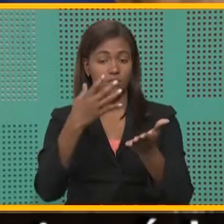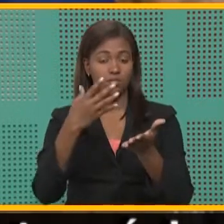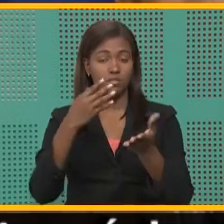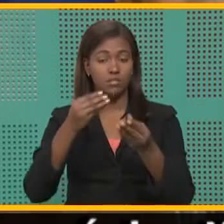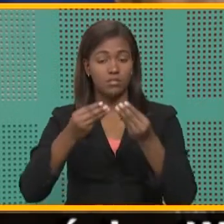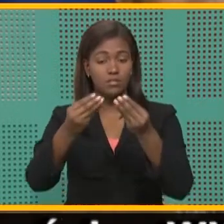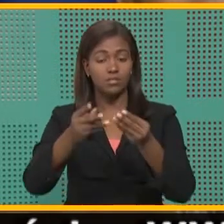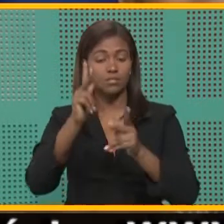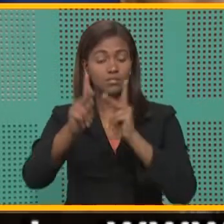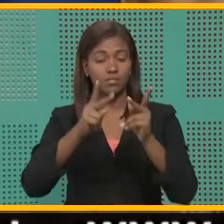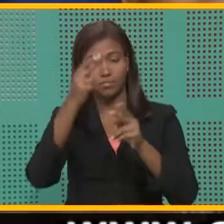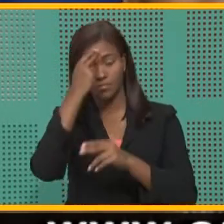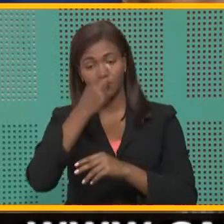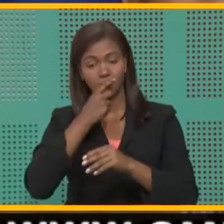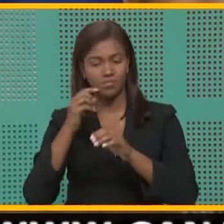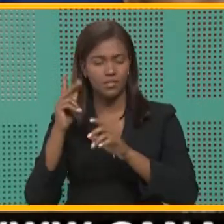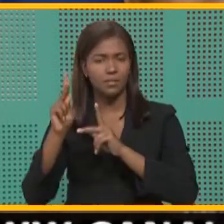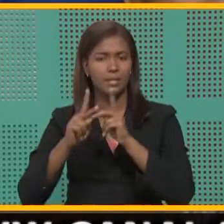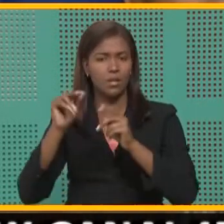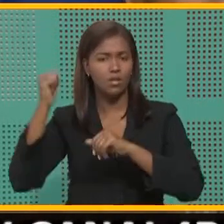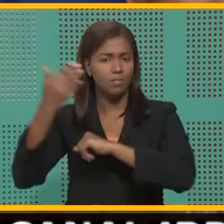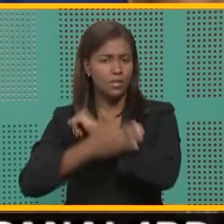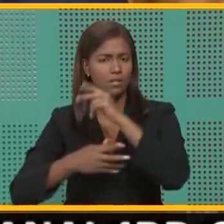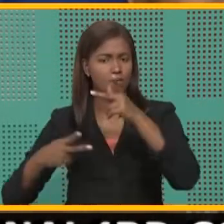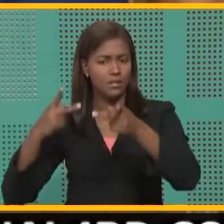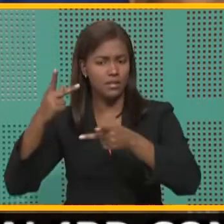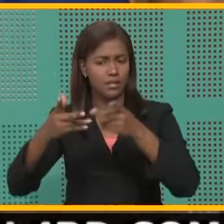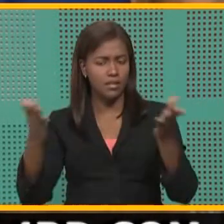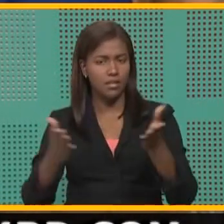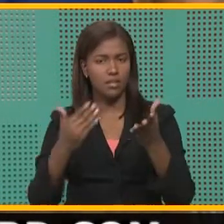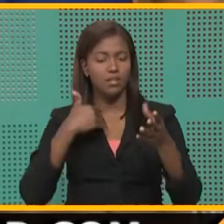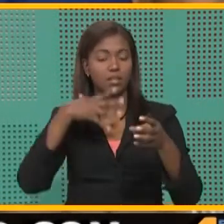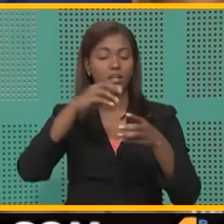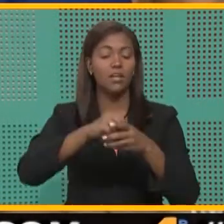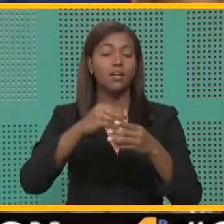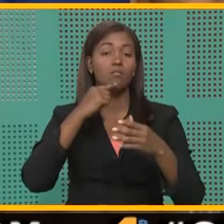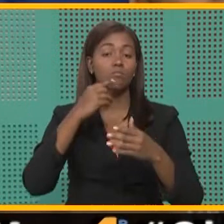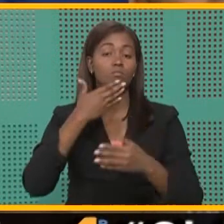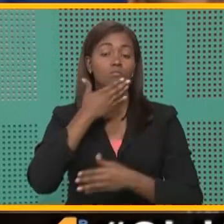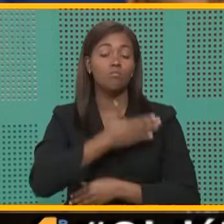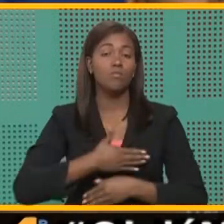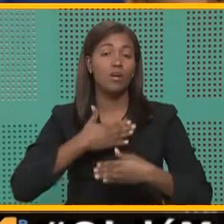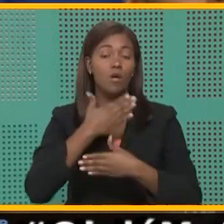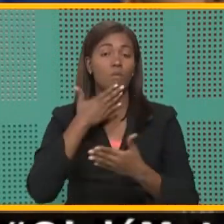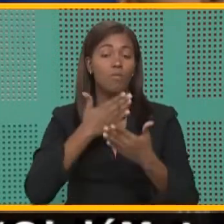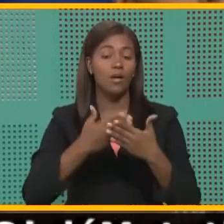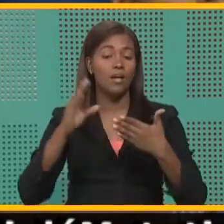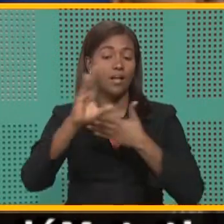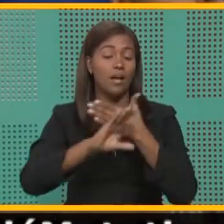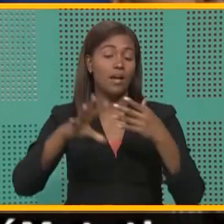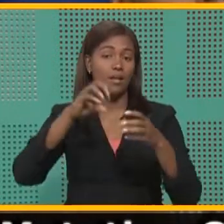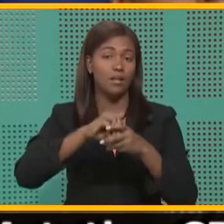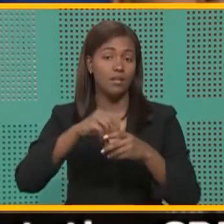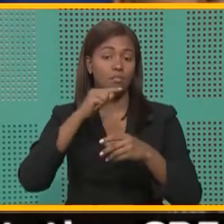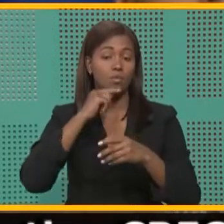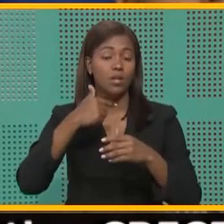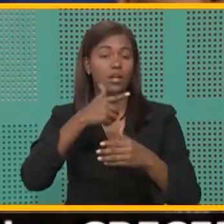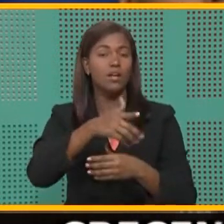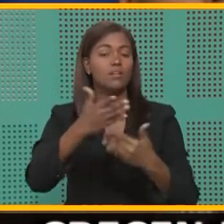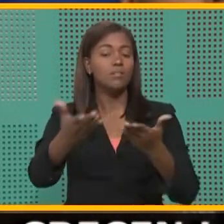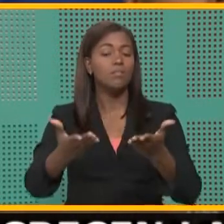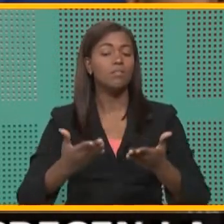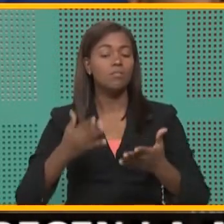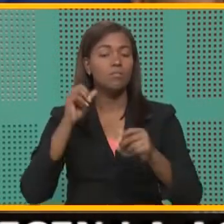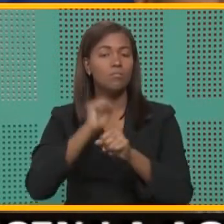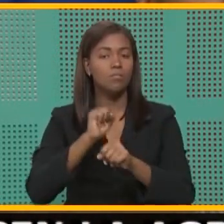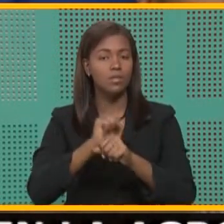a turismo son increíbles dentro del propio Caribe. Es un clima comercial que invita a hacer una